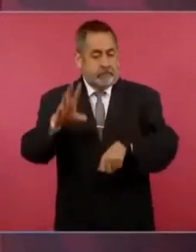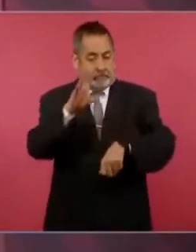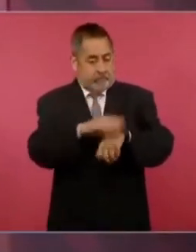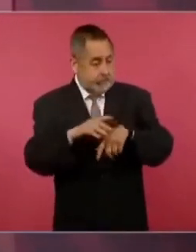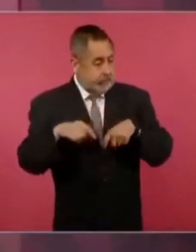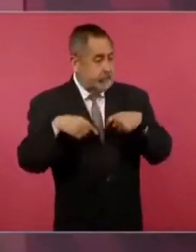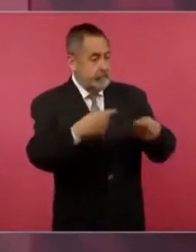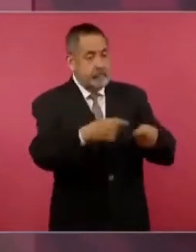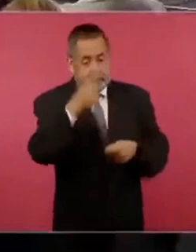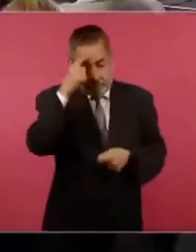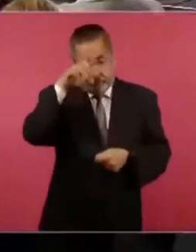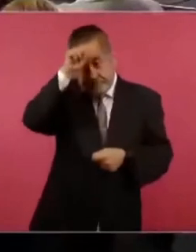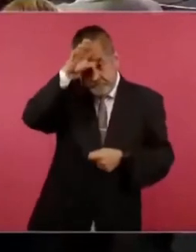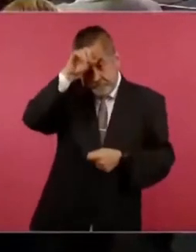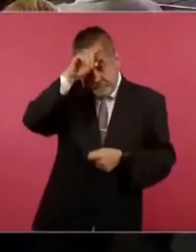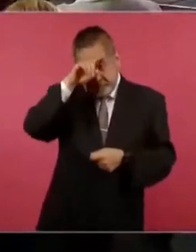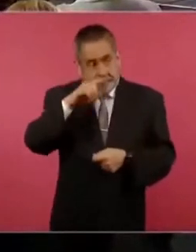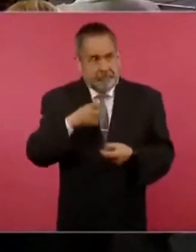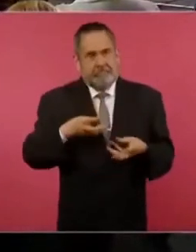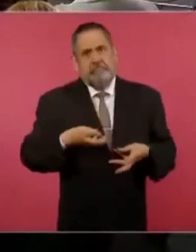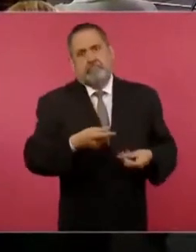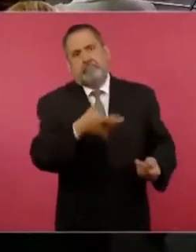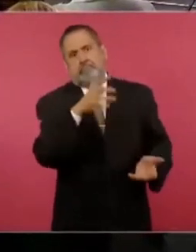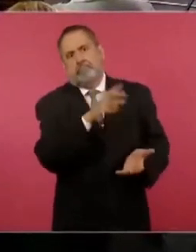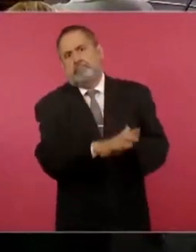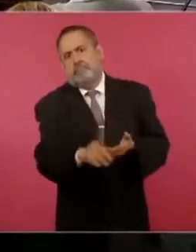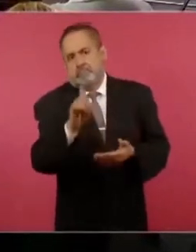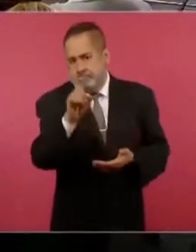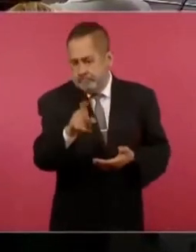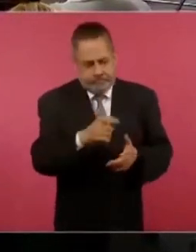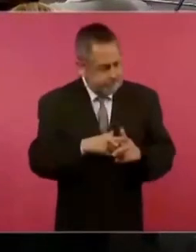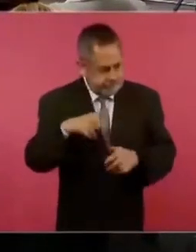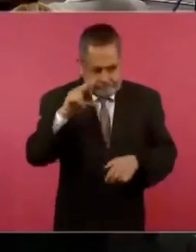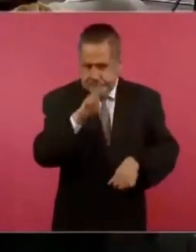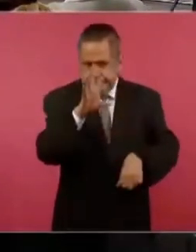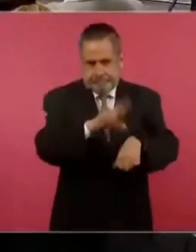para minería, para